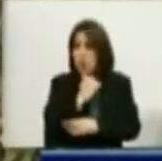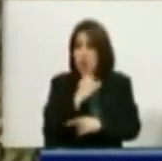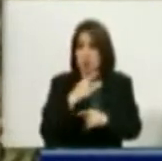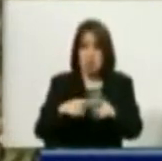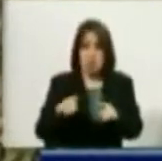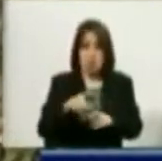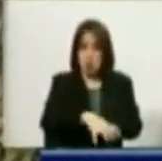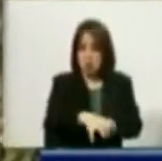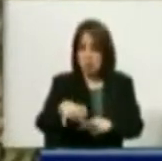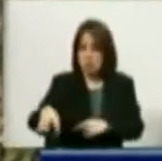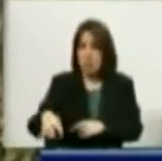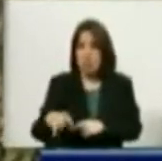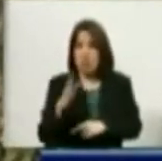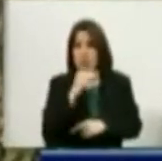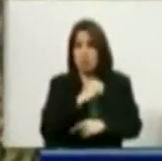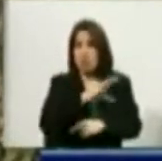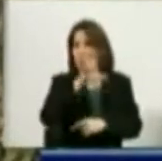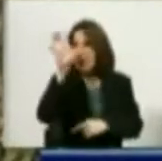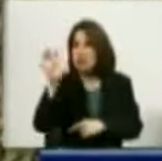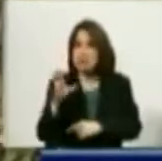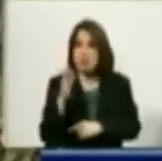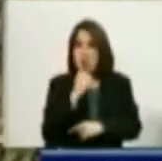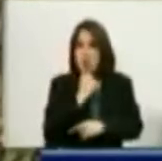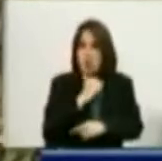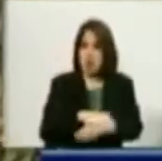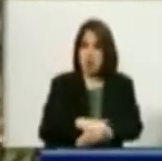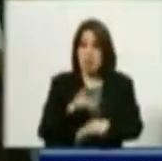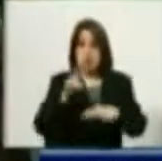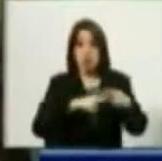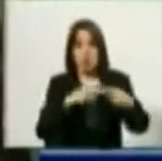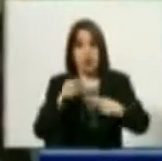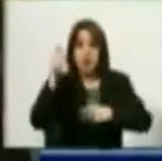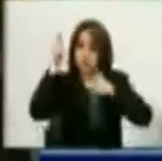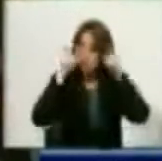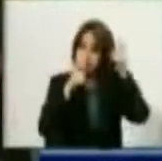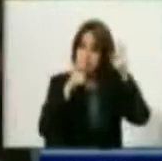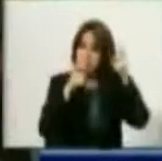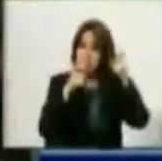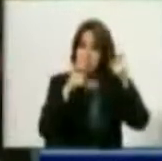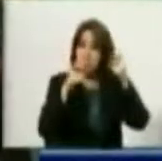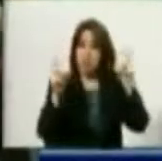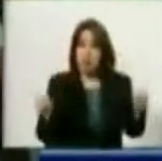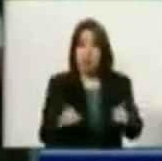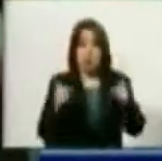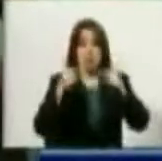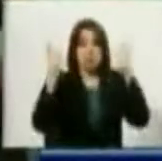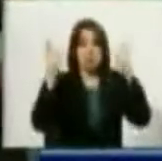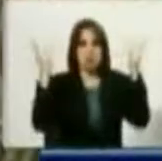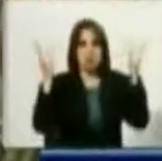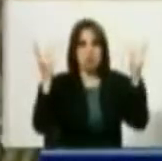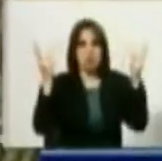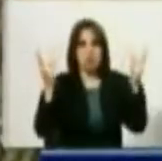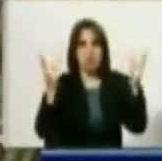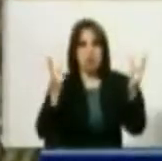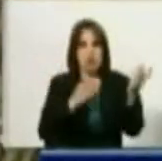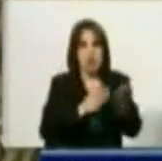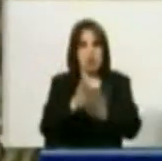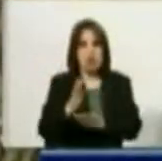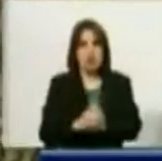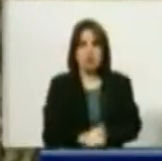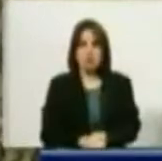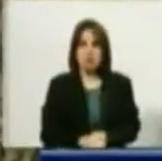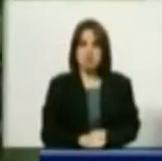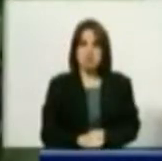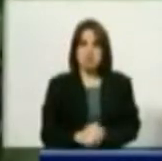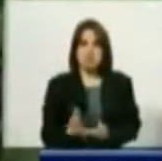en Venezuela y en revolución numeral chavismo es numeral chavismo